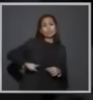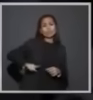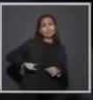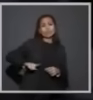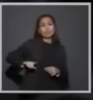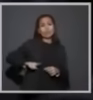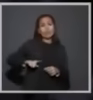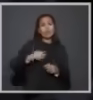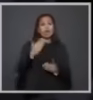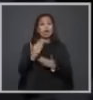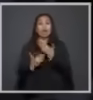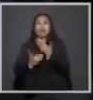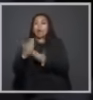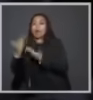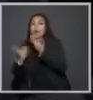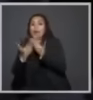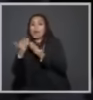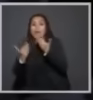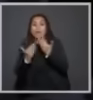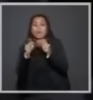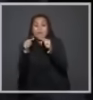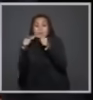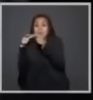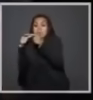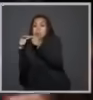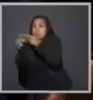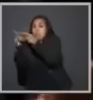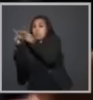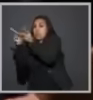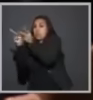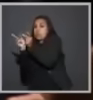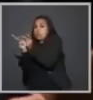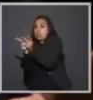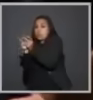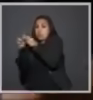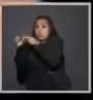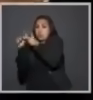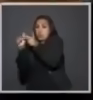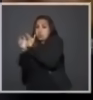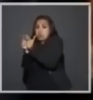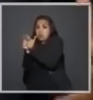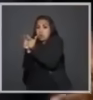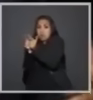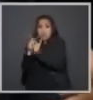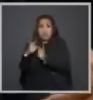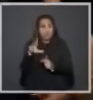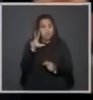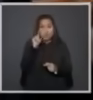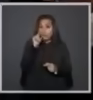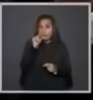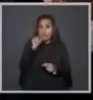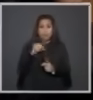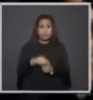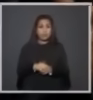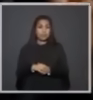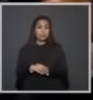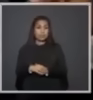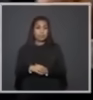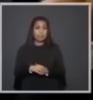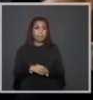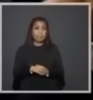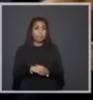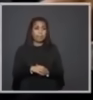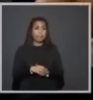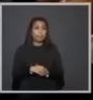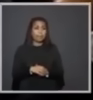al servicio de un pequeño grupo, que es lo que ha venido pasando. Entonces, la gran reforma es que